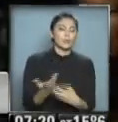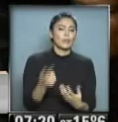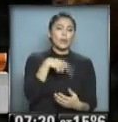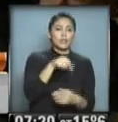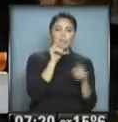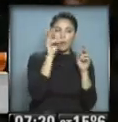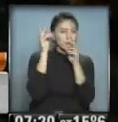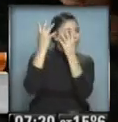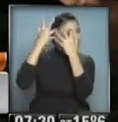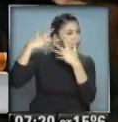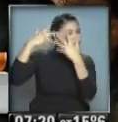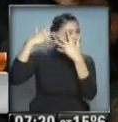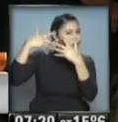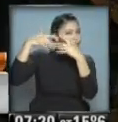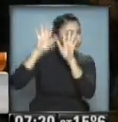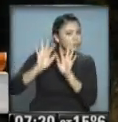sido planificado